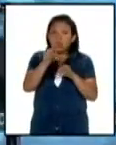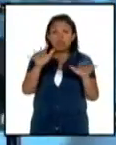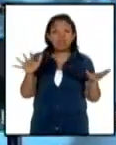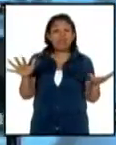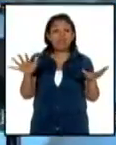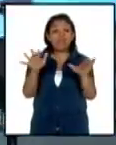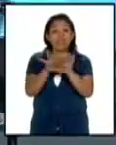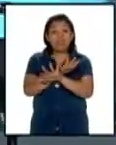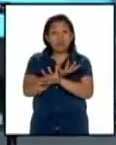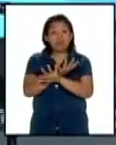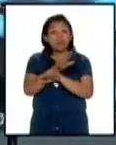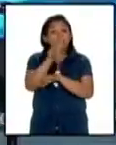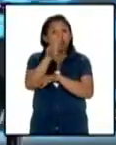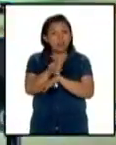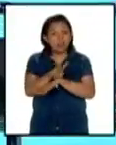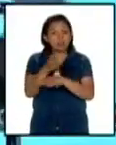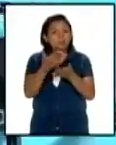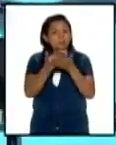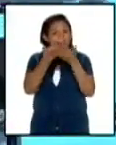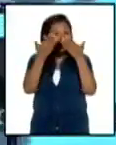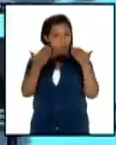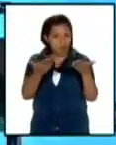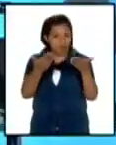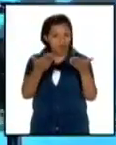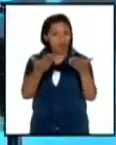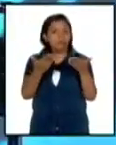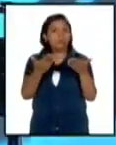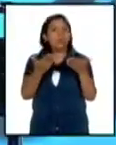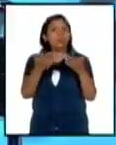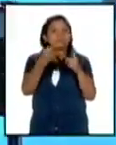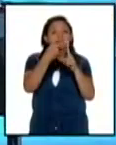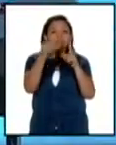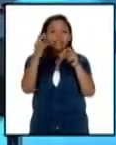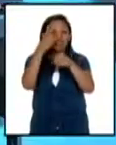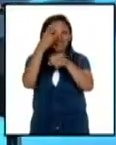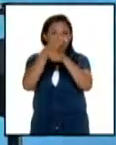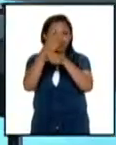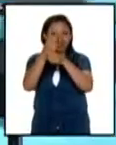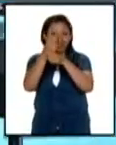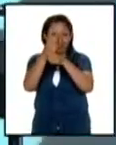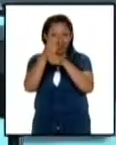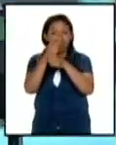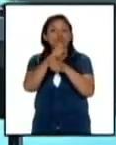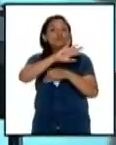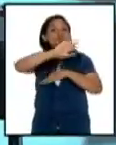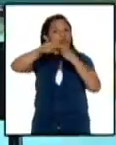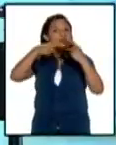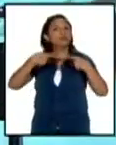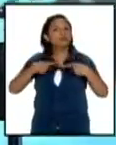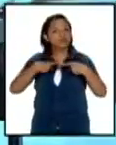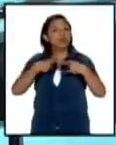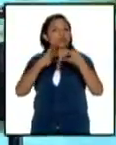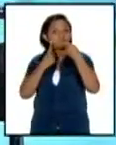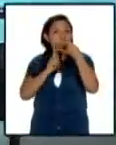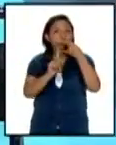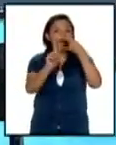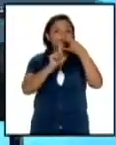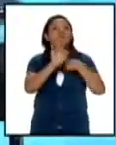transformar esta realidad. Y ahora nos vamos por la tercera puerta, donde cabemos todos,